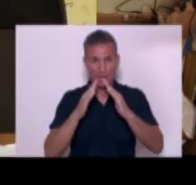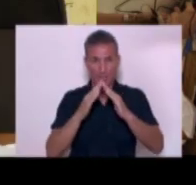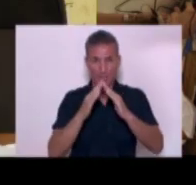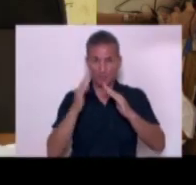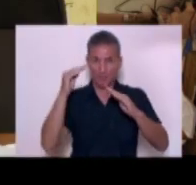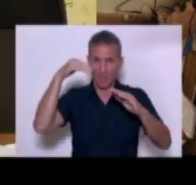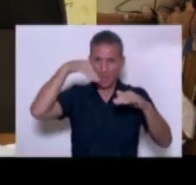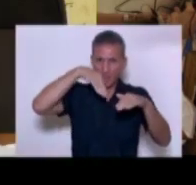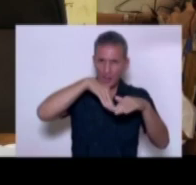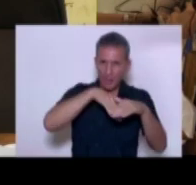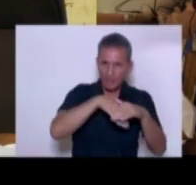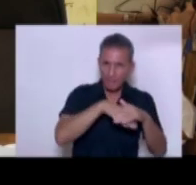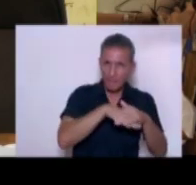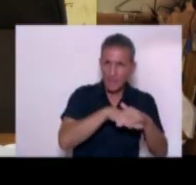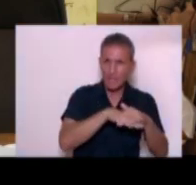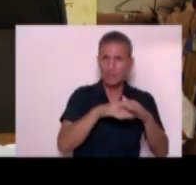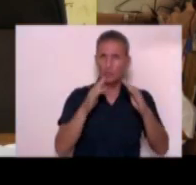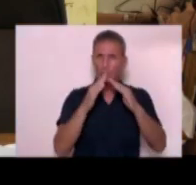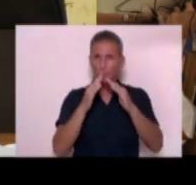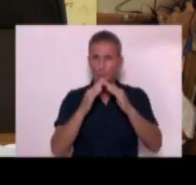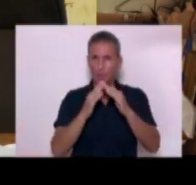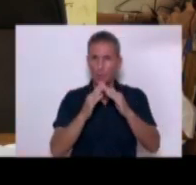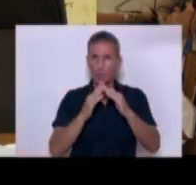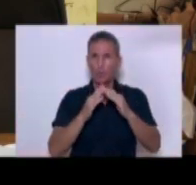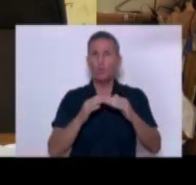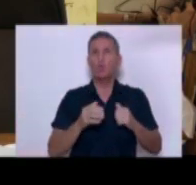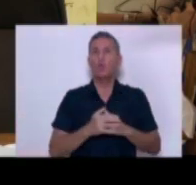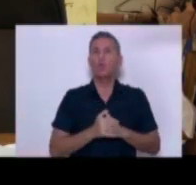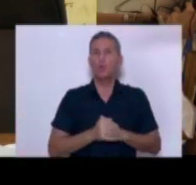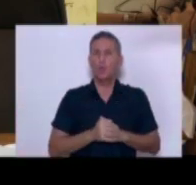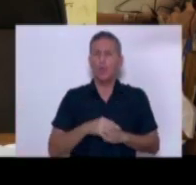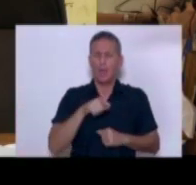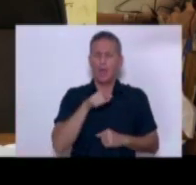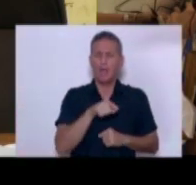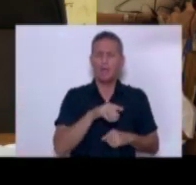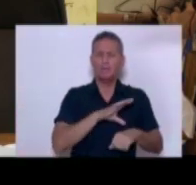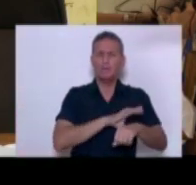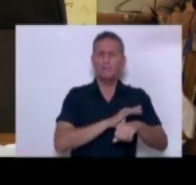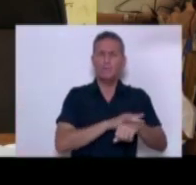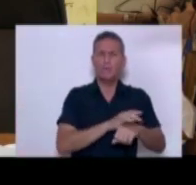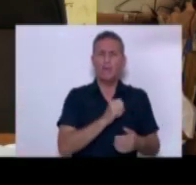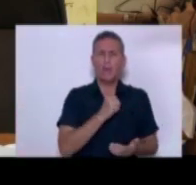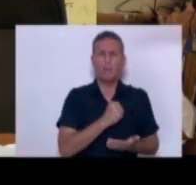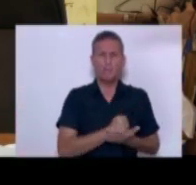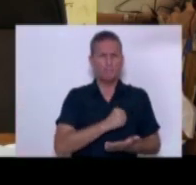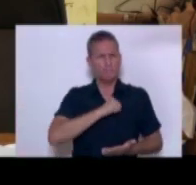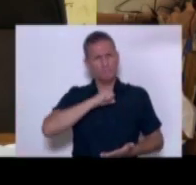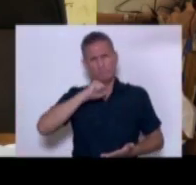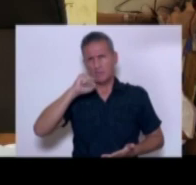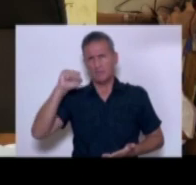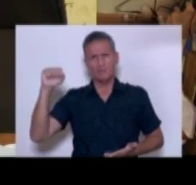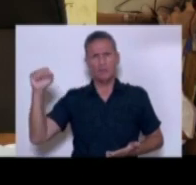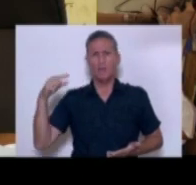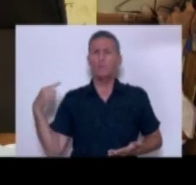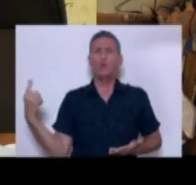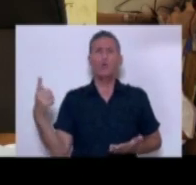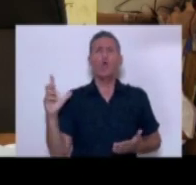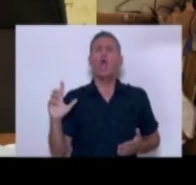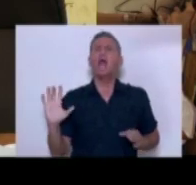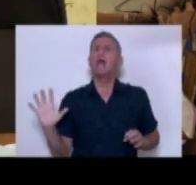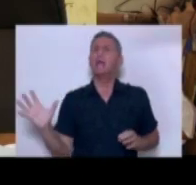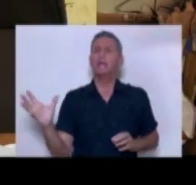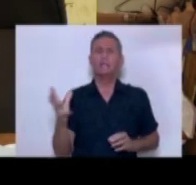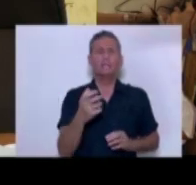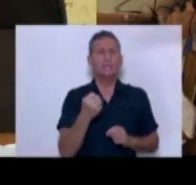innecesariamente. Miren, esa epidemia la venceremos. Claro que sí, pero tiene que ser de esa forma,